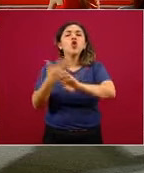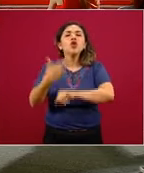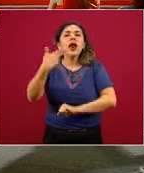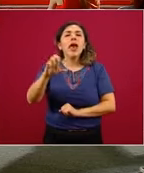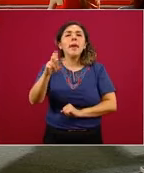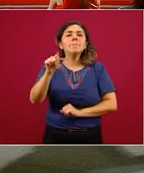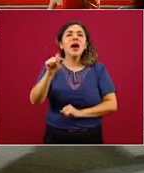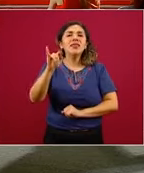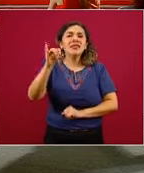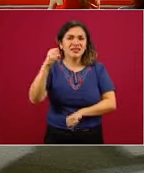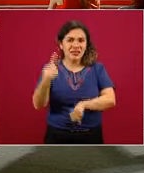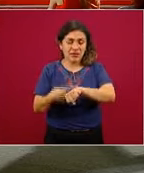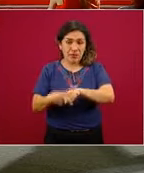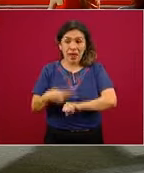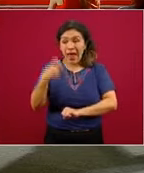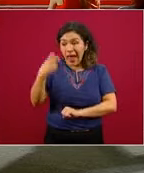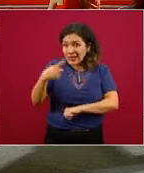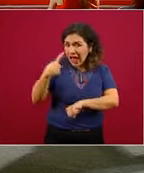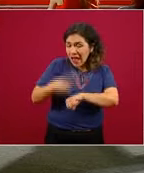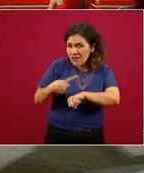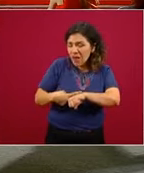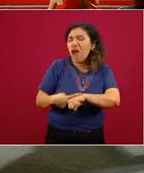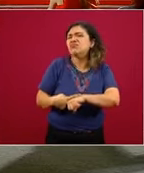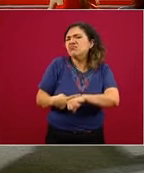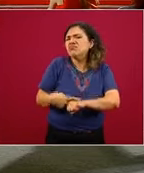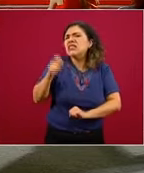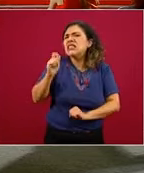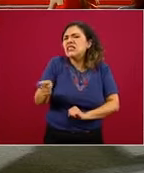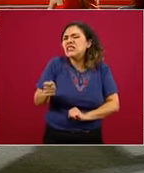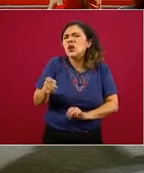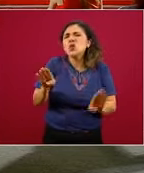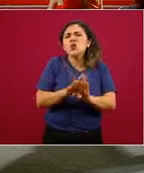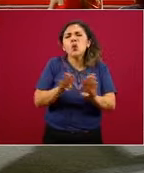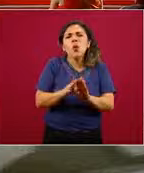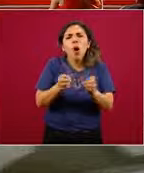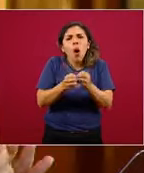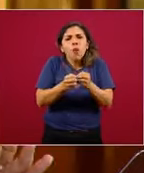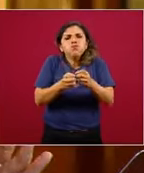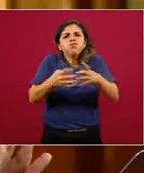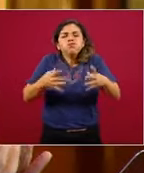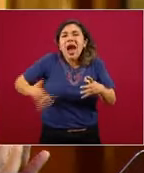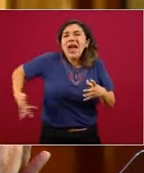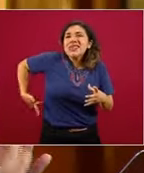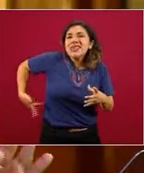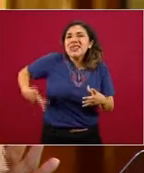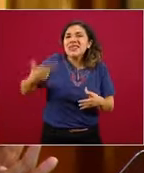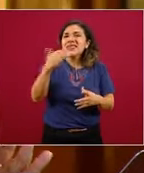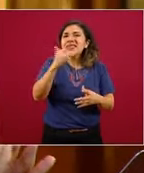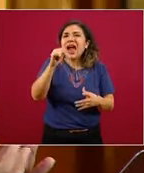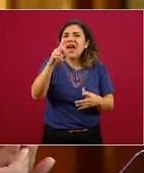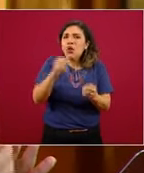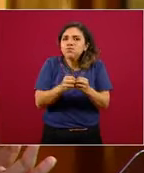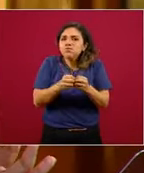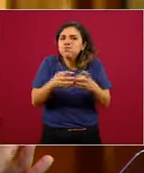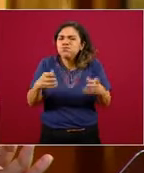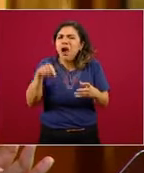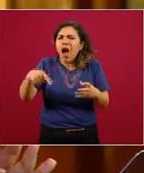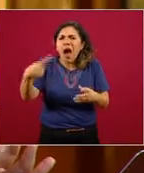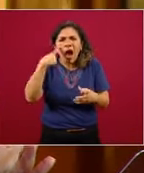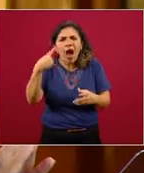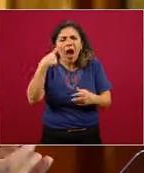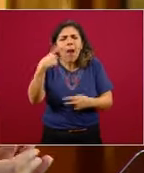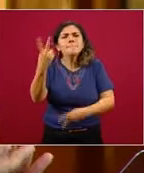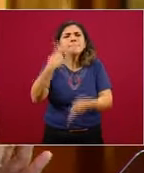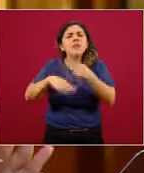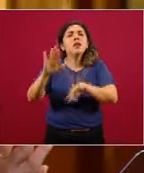las Hepatitis. Las hepatitis son esta inflamación del hígado que generalmente se causa